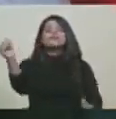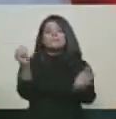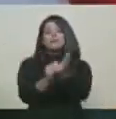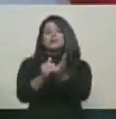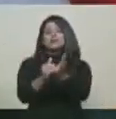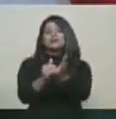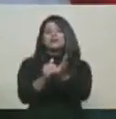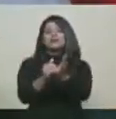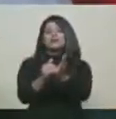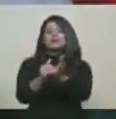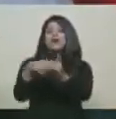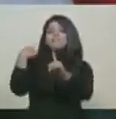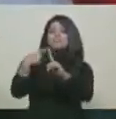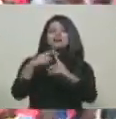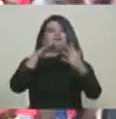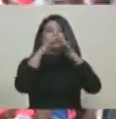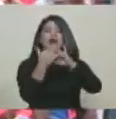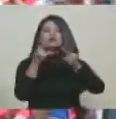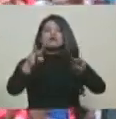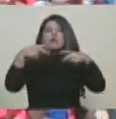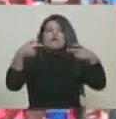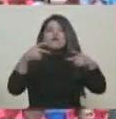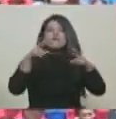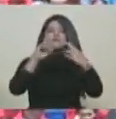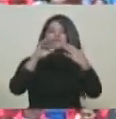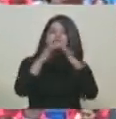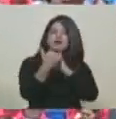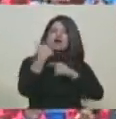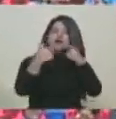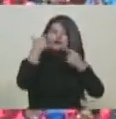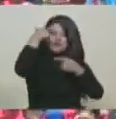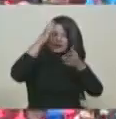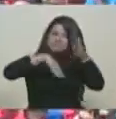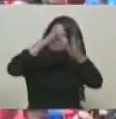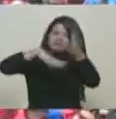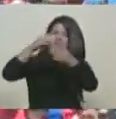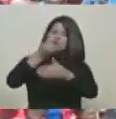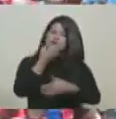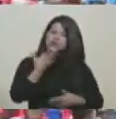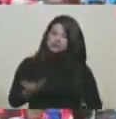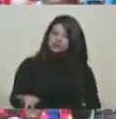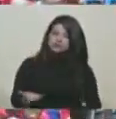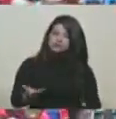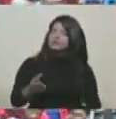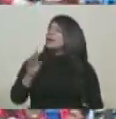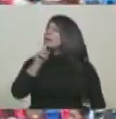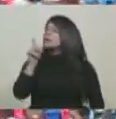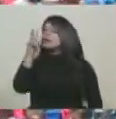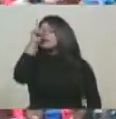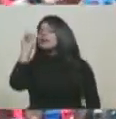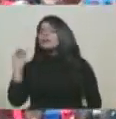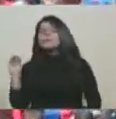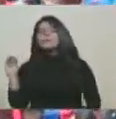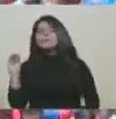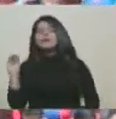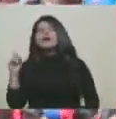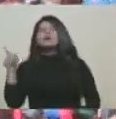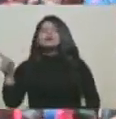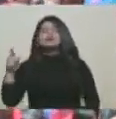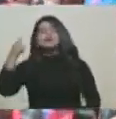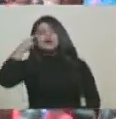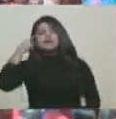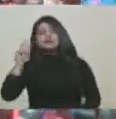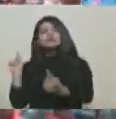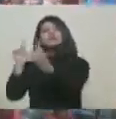también. Es una estructura, Vilma. ¿Cuánto le aprobó el presidente en las